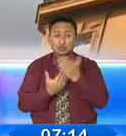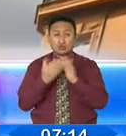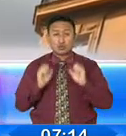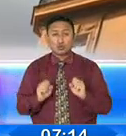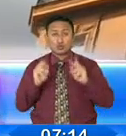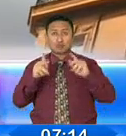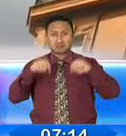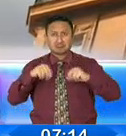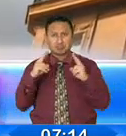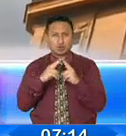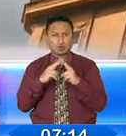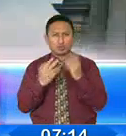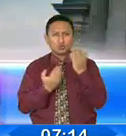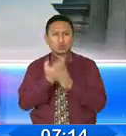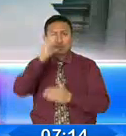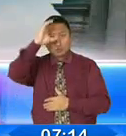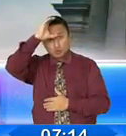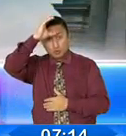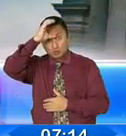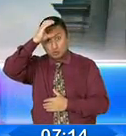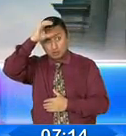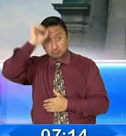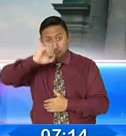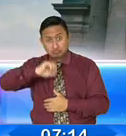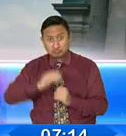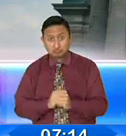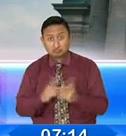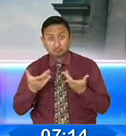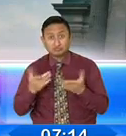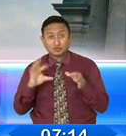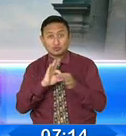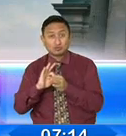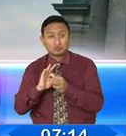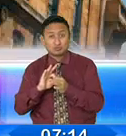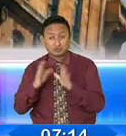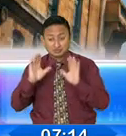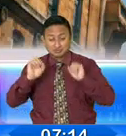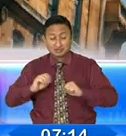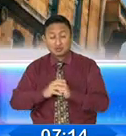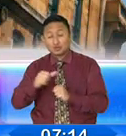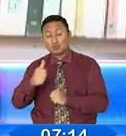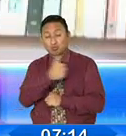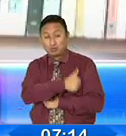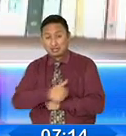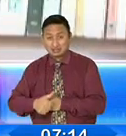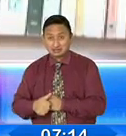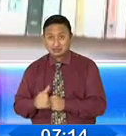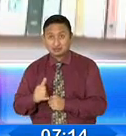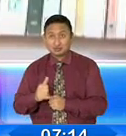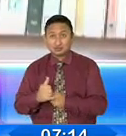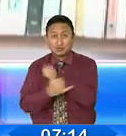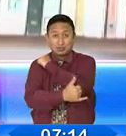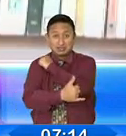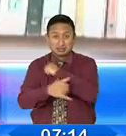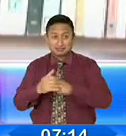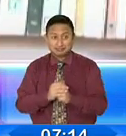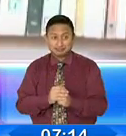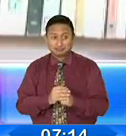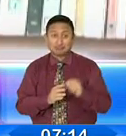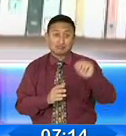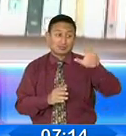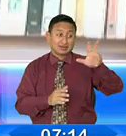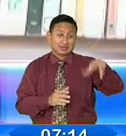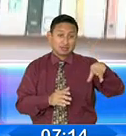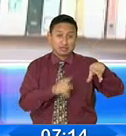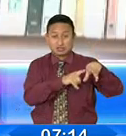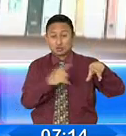conocer una cultura diferente y afianzarse en las relaciones interpersonales en otros países. Entre 3 meses y 1 año, poder